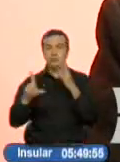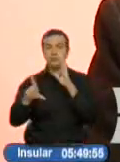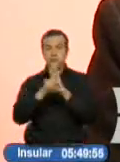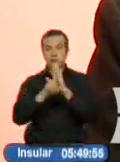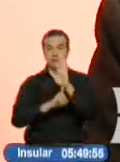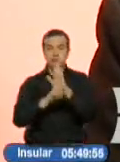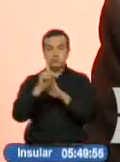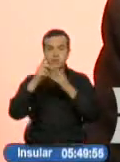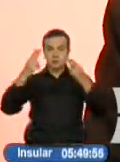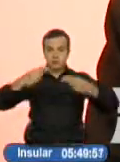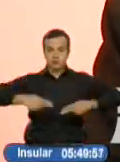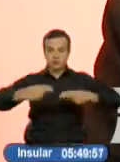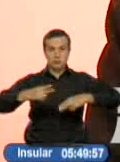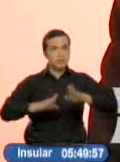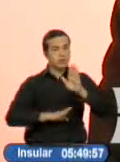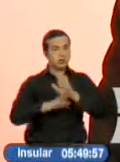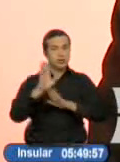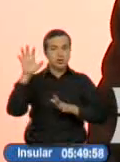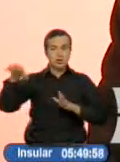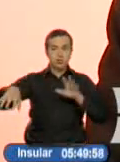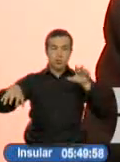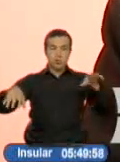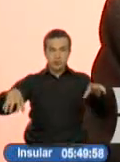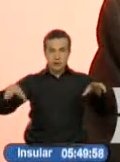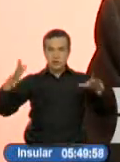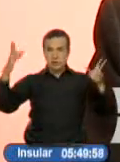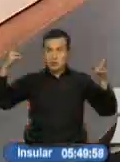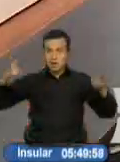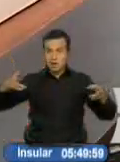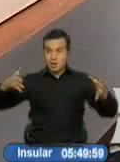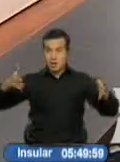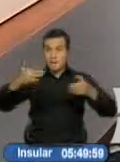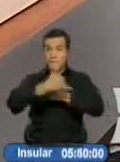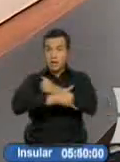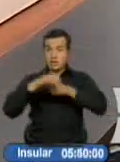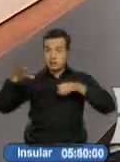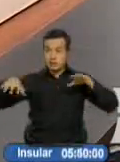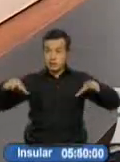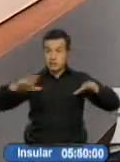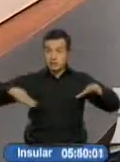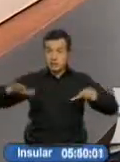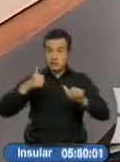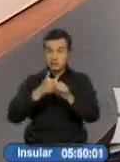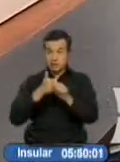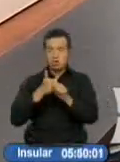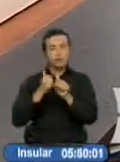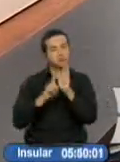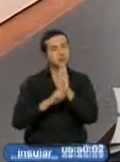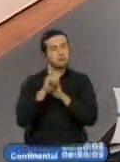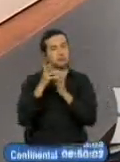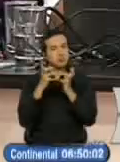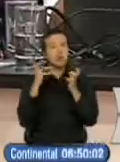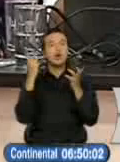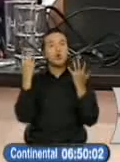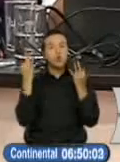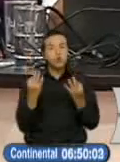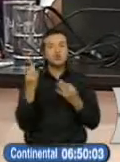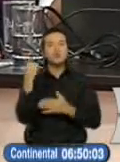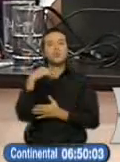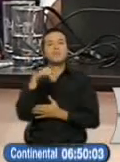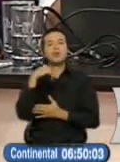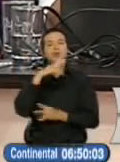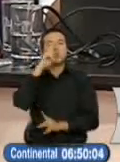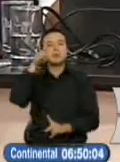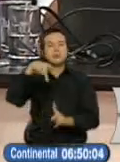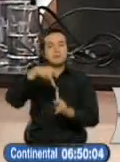desarrollo fronterizo para las provincias que estamos en línea de frontera. Estas y otras necesidades se desarrollarán este miércoles cuando los prefectos